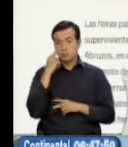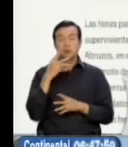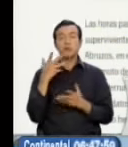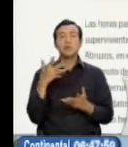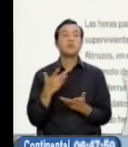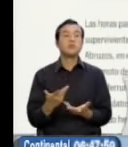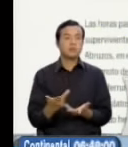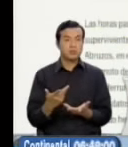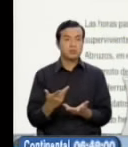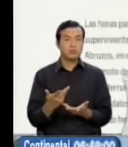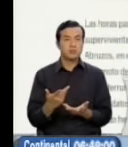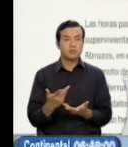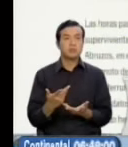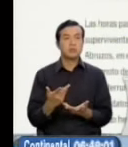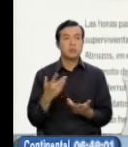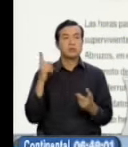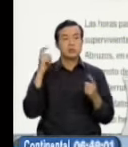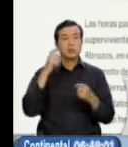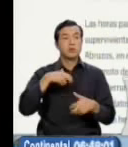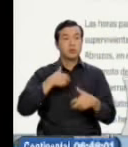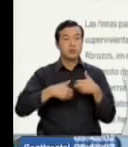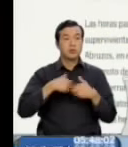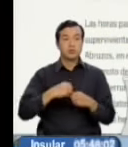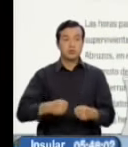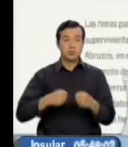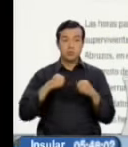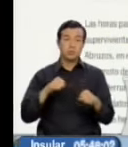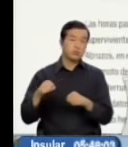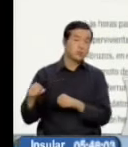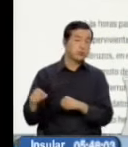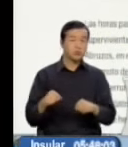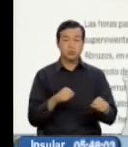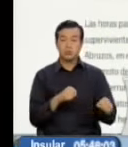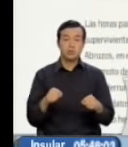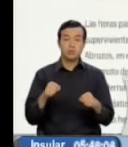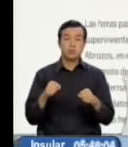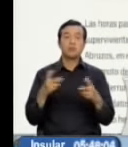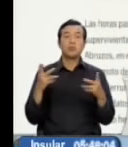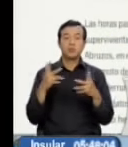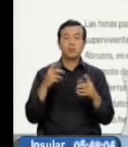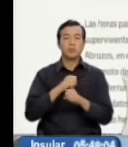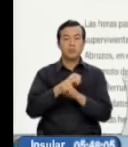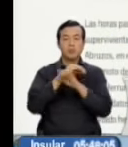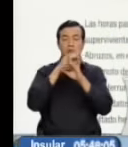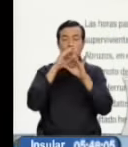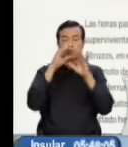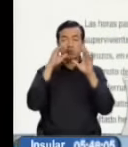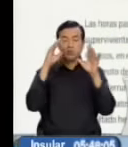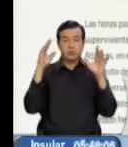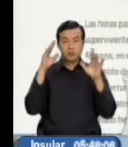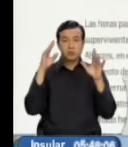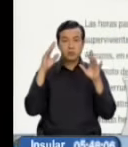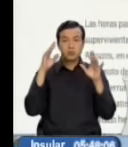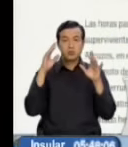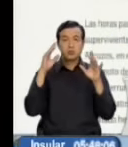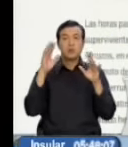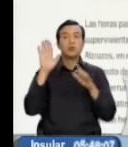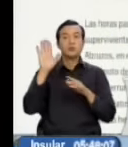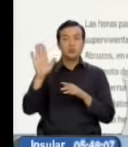pues las complicaciones que se generó este sismo, reportado en las horas de la madrugada, horas locales